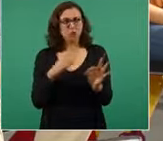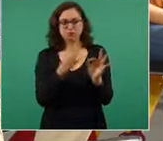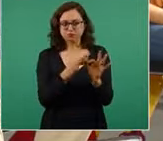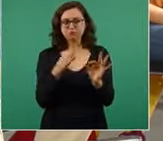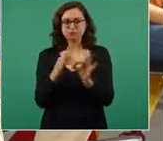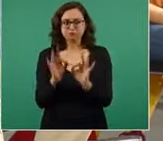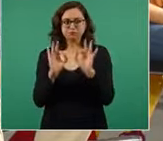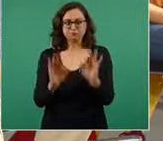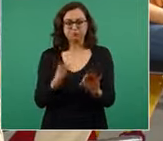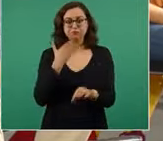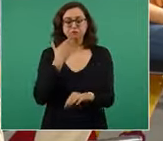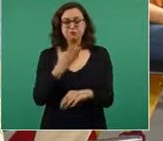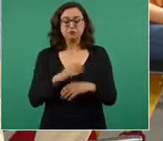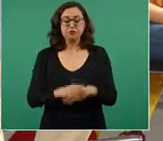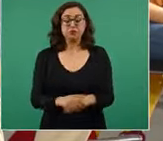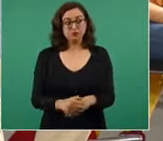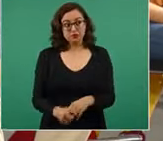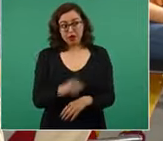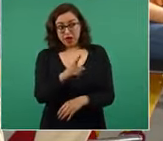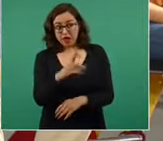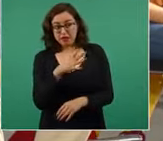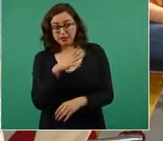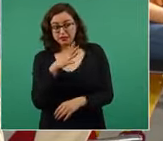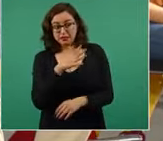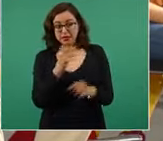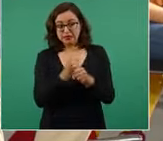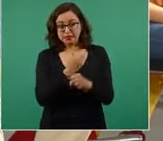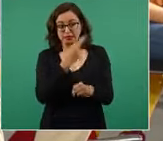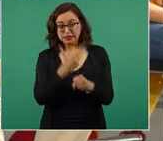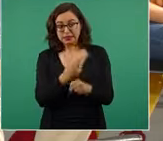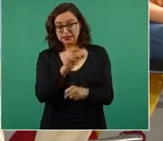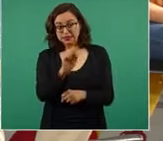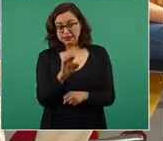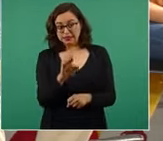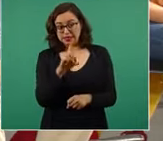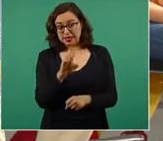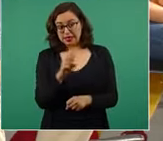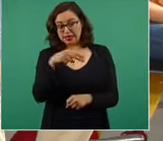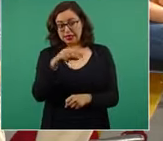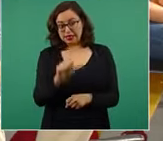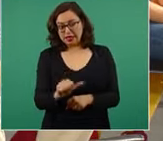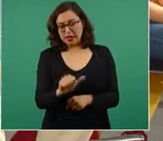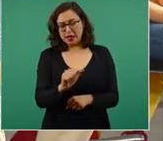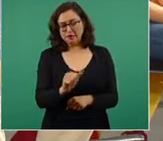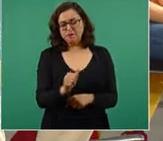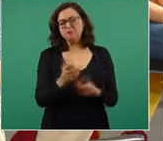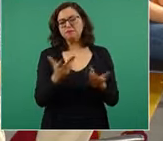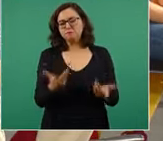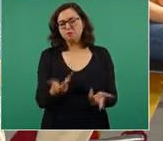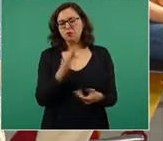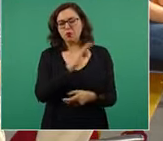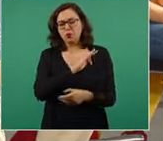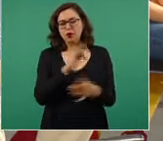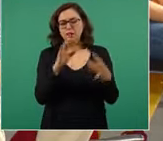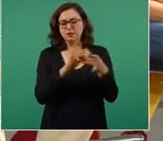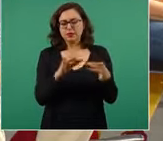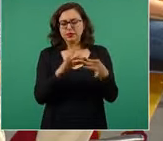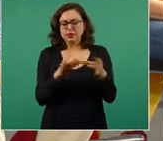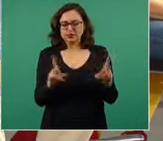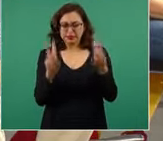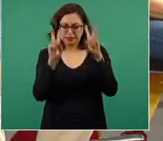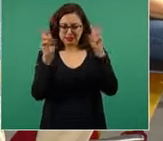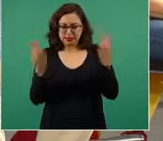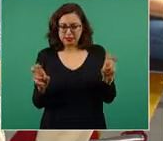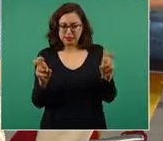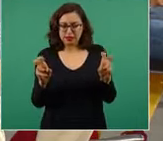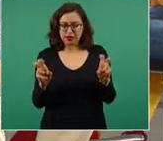Yo aprovecho que está el secretario de la Defensa Nacional para, si nos puede aclarar esa parte de lo de las armas, que